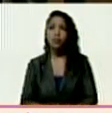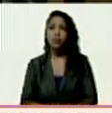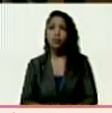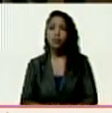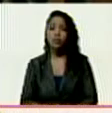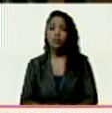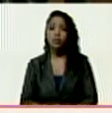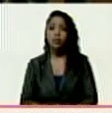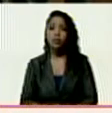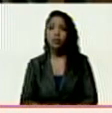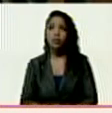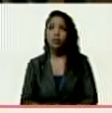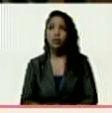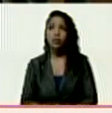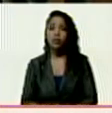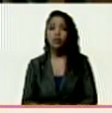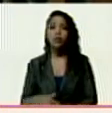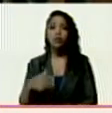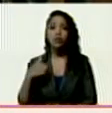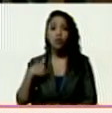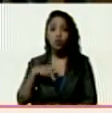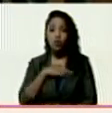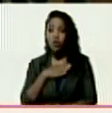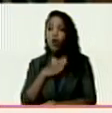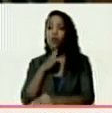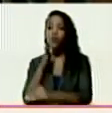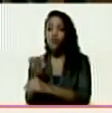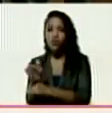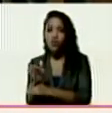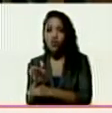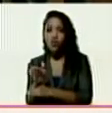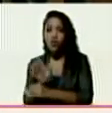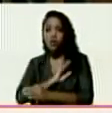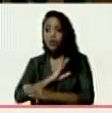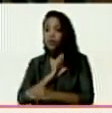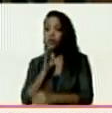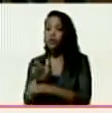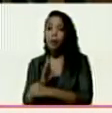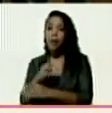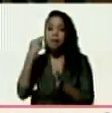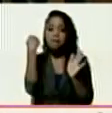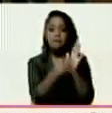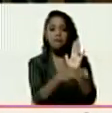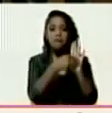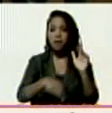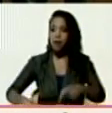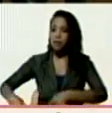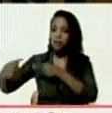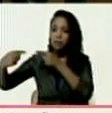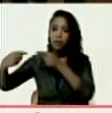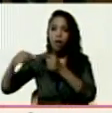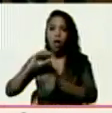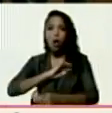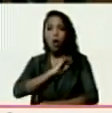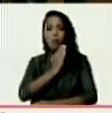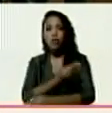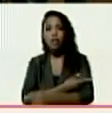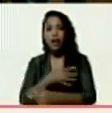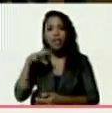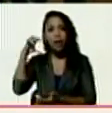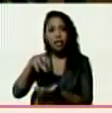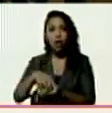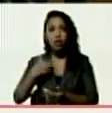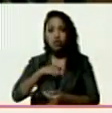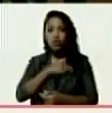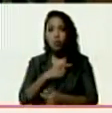Nosotros vamos a ir donde tengamos que ir para acabar con la confrontación de los poderes del Estado. Nosotros hemos